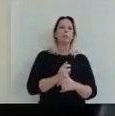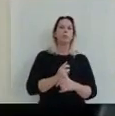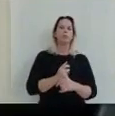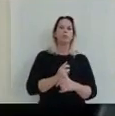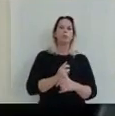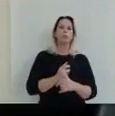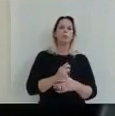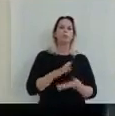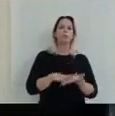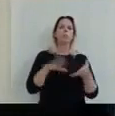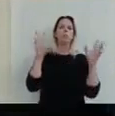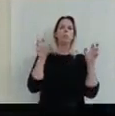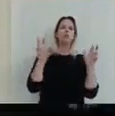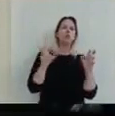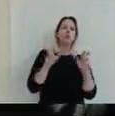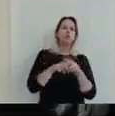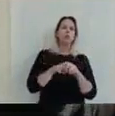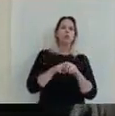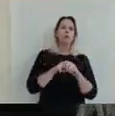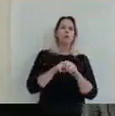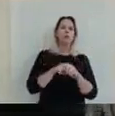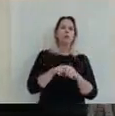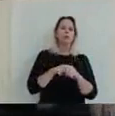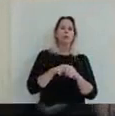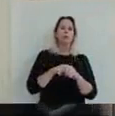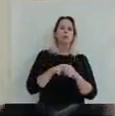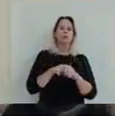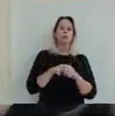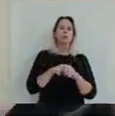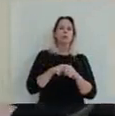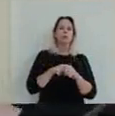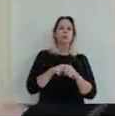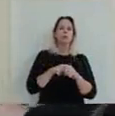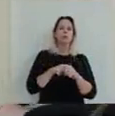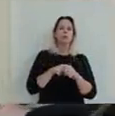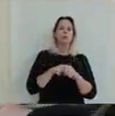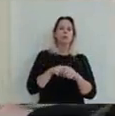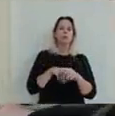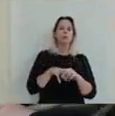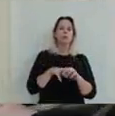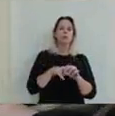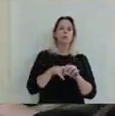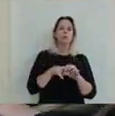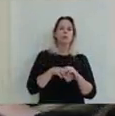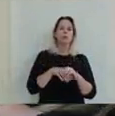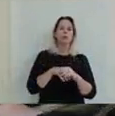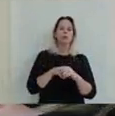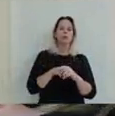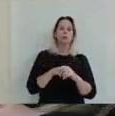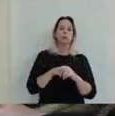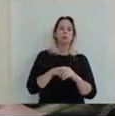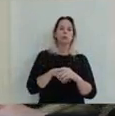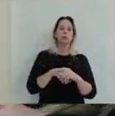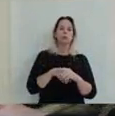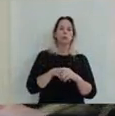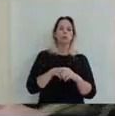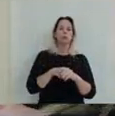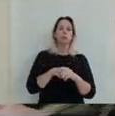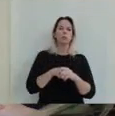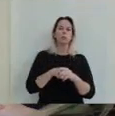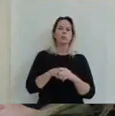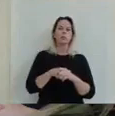en reuniones que hemos mantenido con él de manera personal, varios de los concejales. Y es realmente necesario poder contar con eso